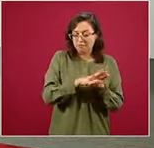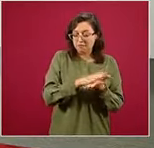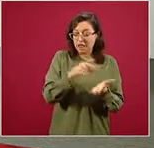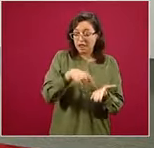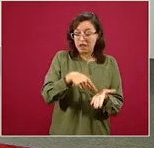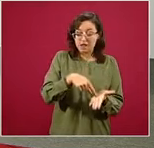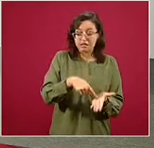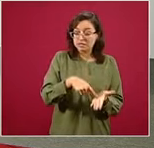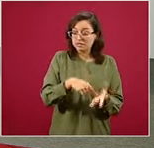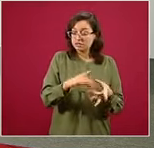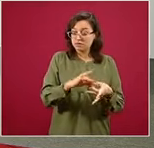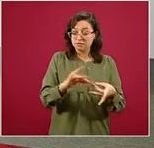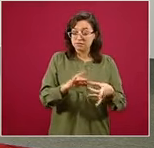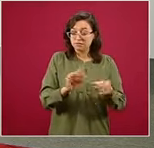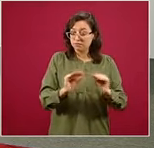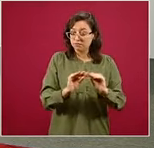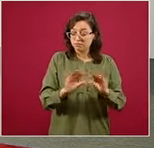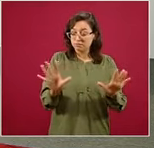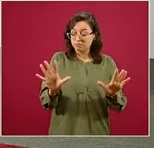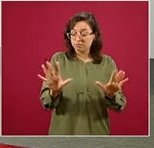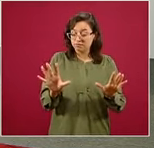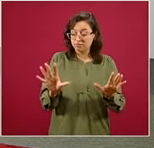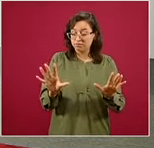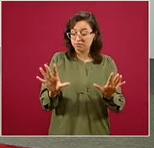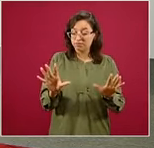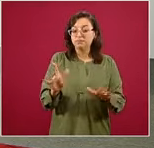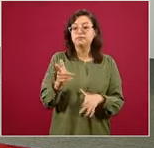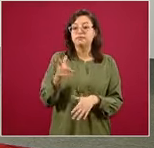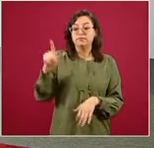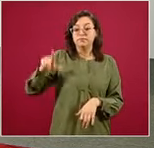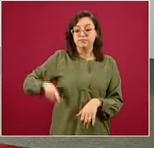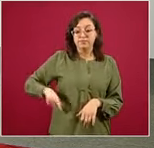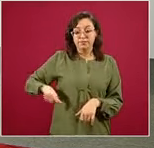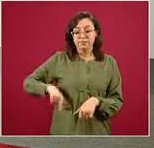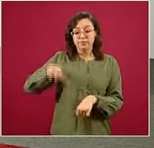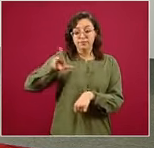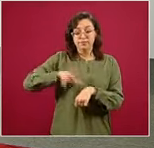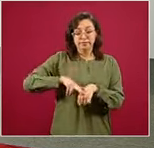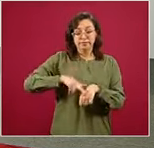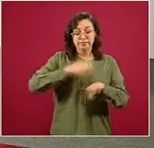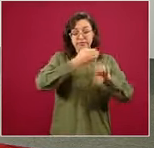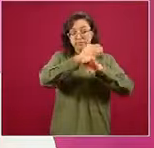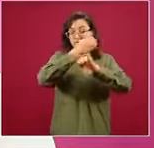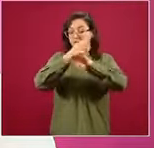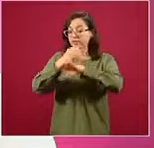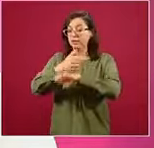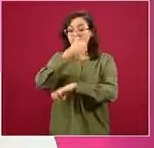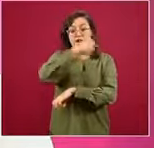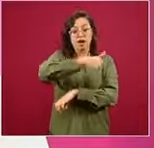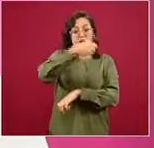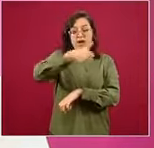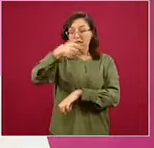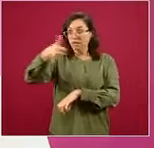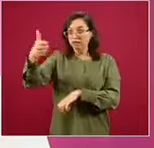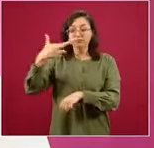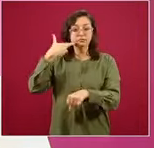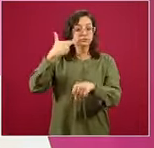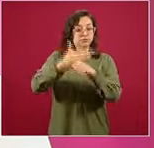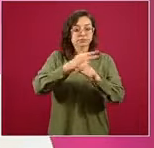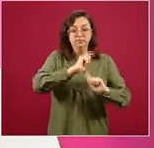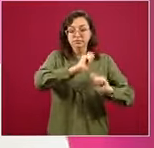explícito la responsabilidad de los gobiernos estatales de emprender sus procesos de reconversión